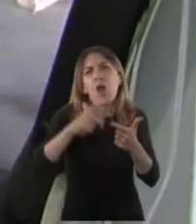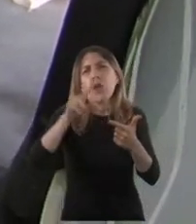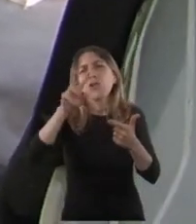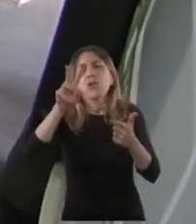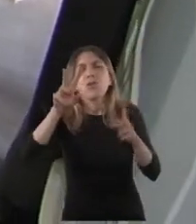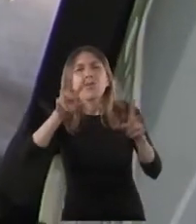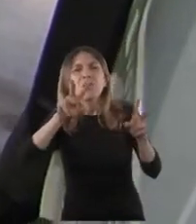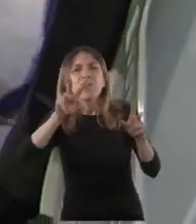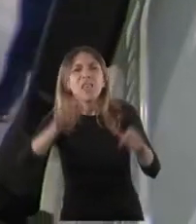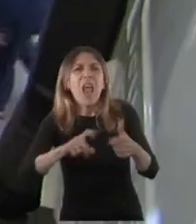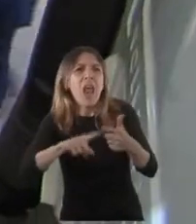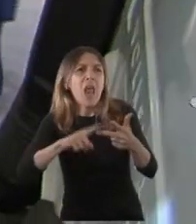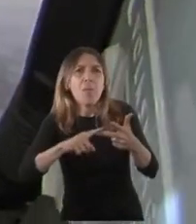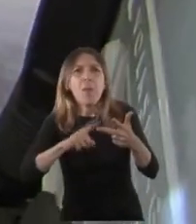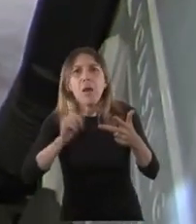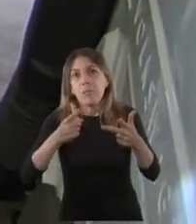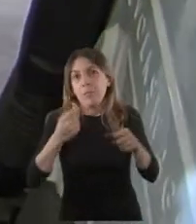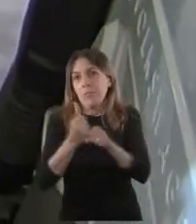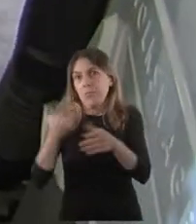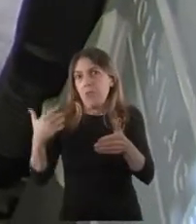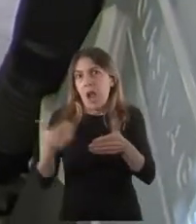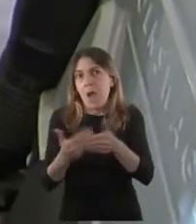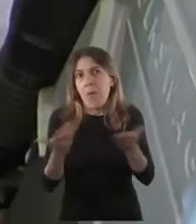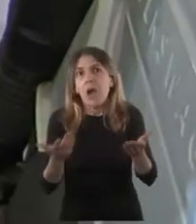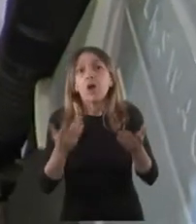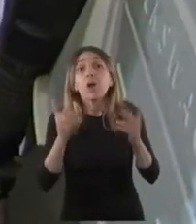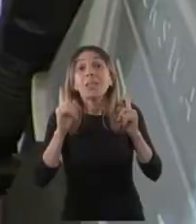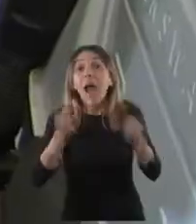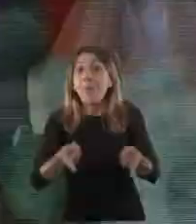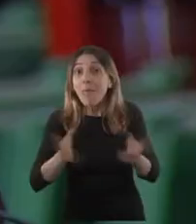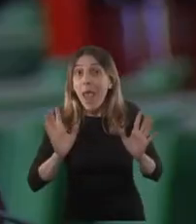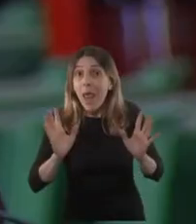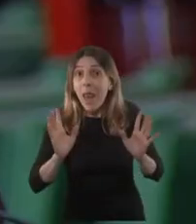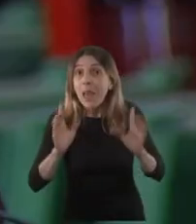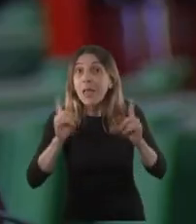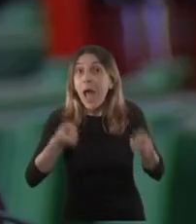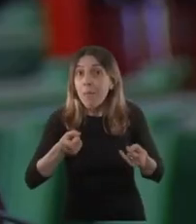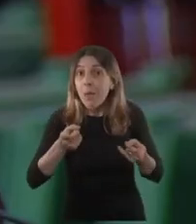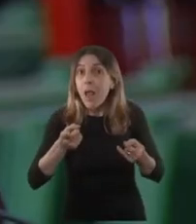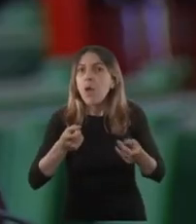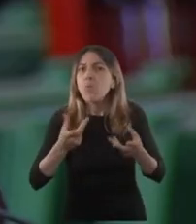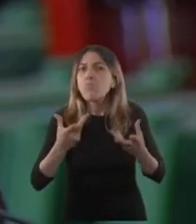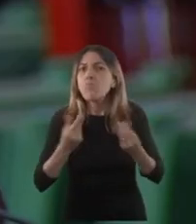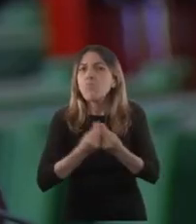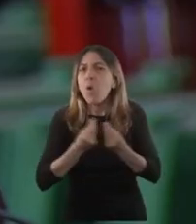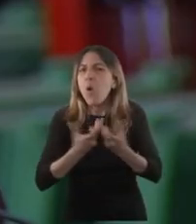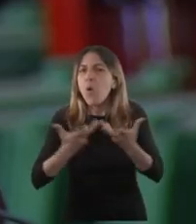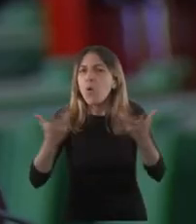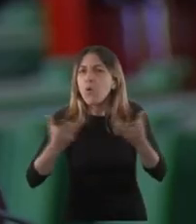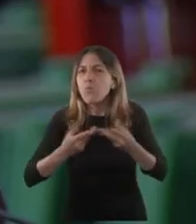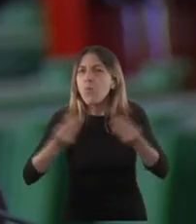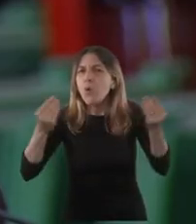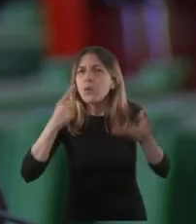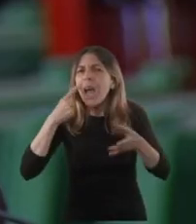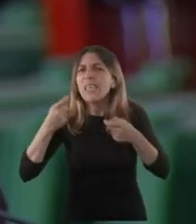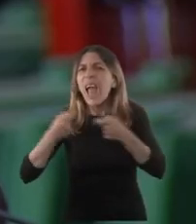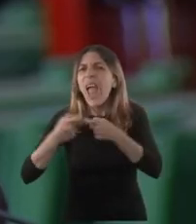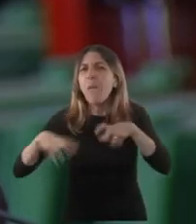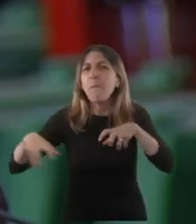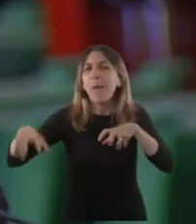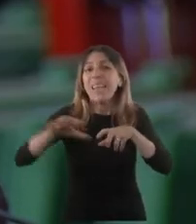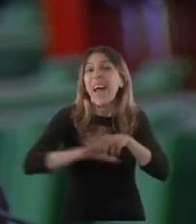significa tener todo este trabajo. Inclusive muchas empresas en toda la